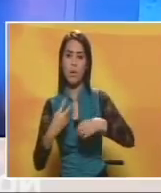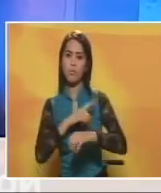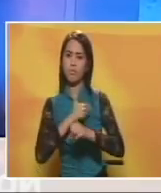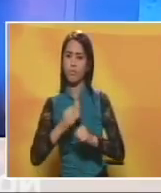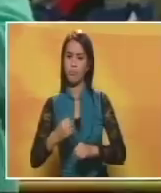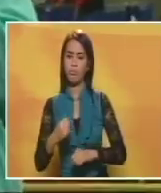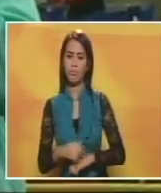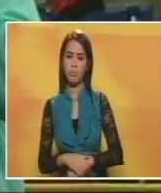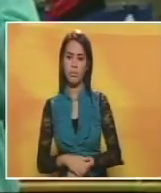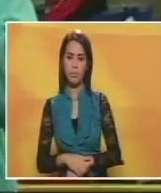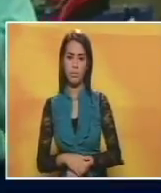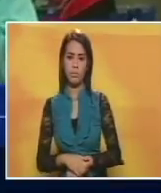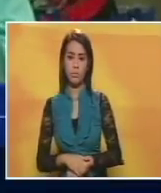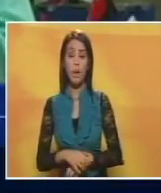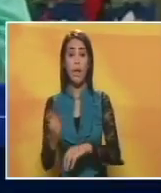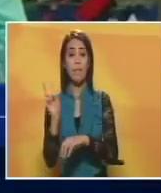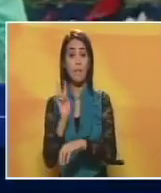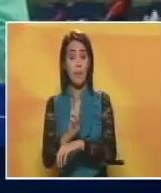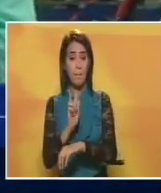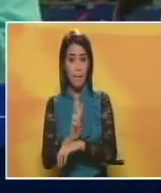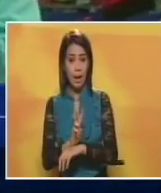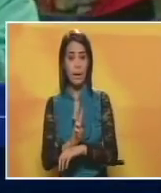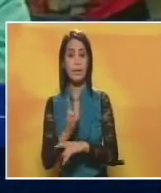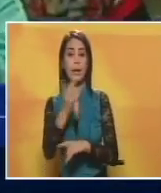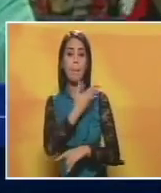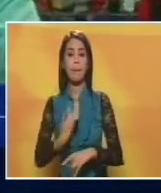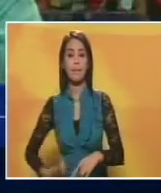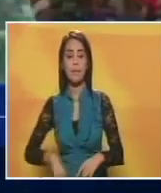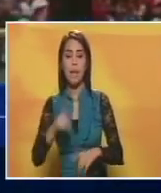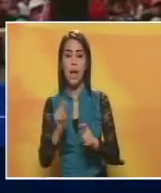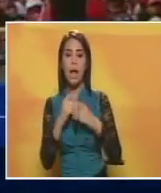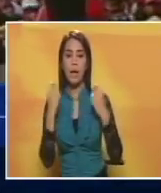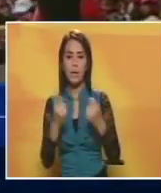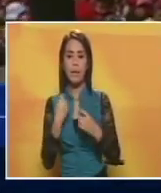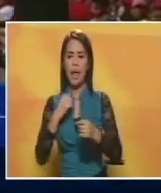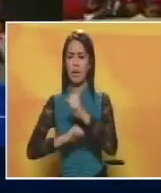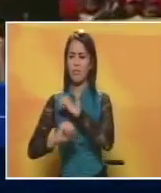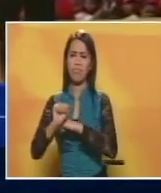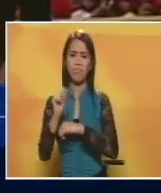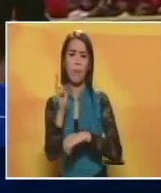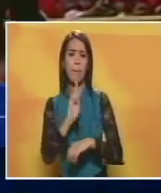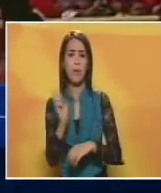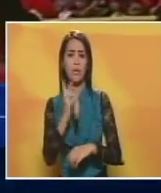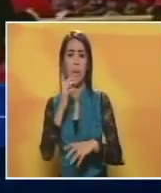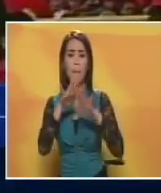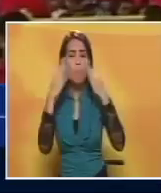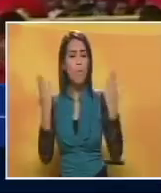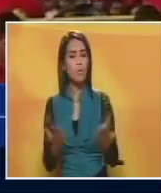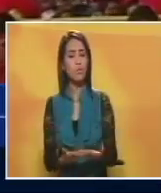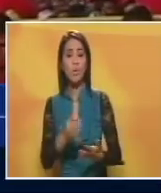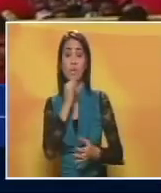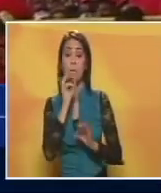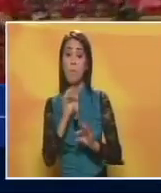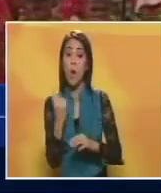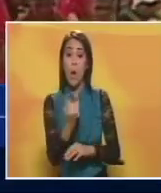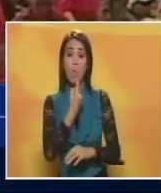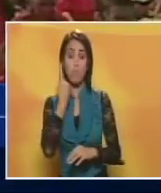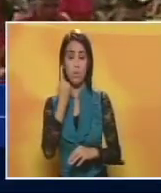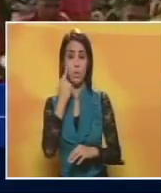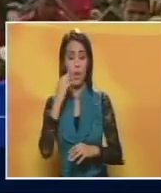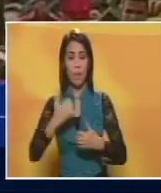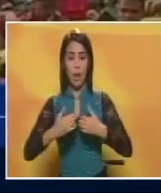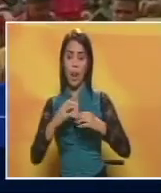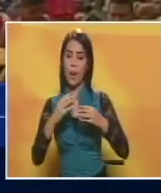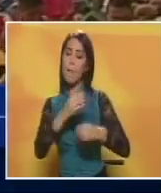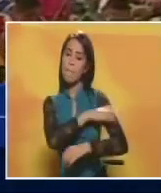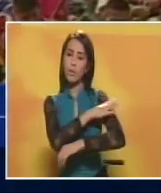armada. Desde el Estado Vargas, el mandatario nacional afirmó que hay una campaña antivenezolana en el mundo y expresó que la única oferta de los sectores